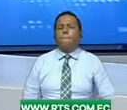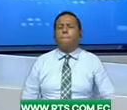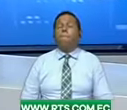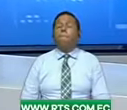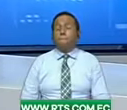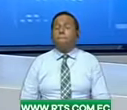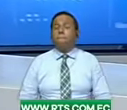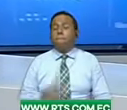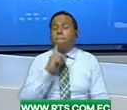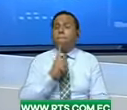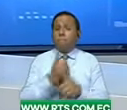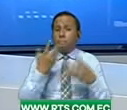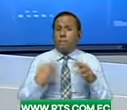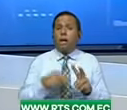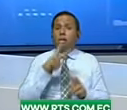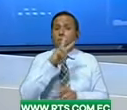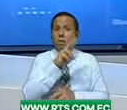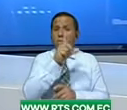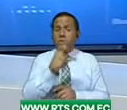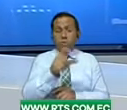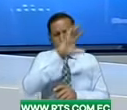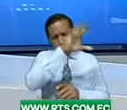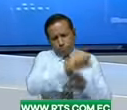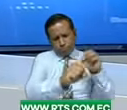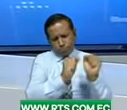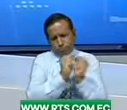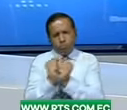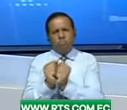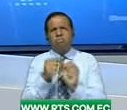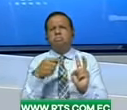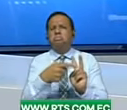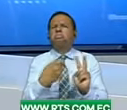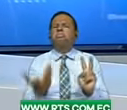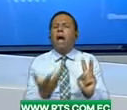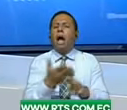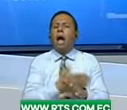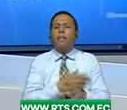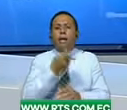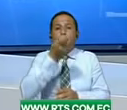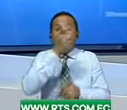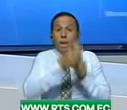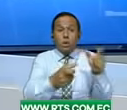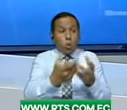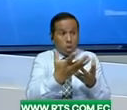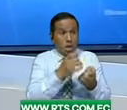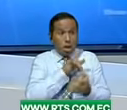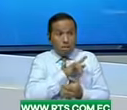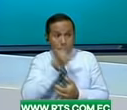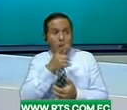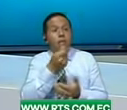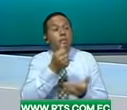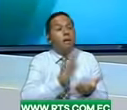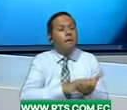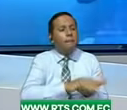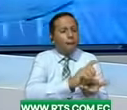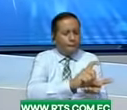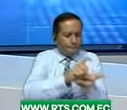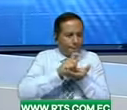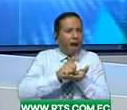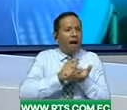Además, detienen a dos personas acusadas de tráfico ilegal de migrantes. Según la Policía Nacional, en los últimos meses, los acusados han movilizado a